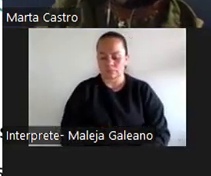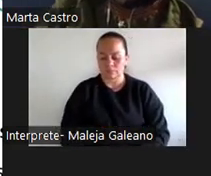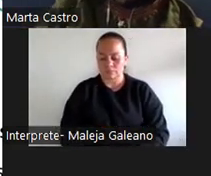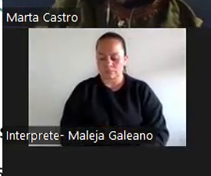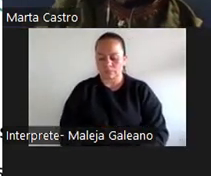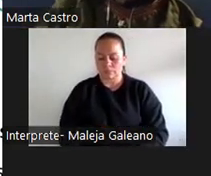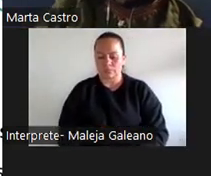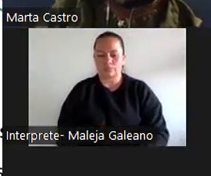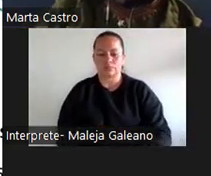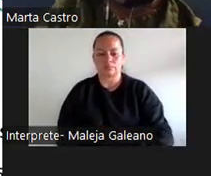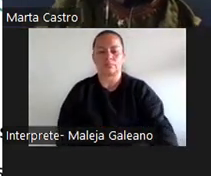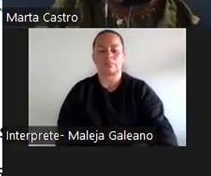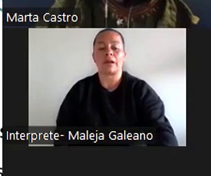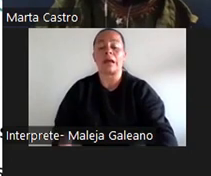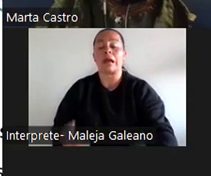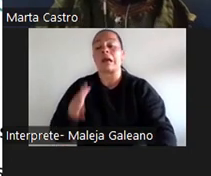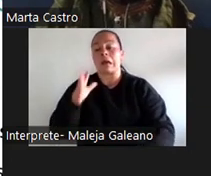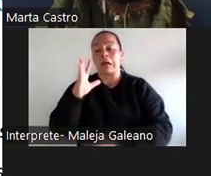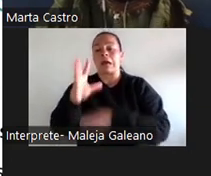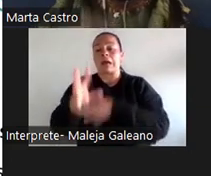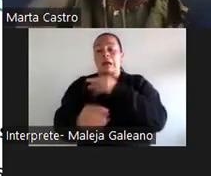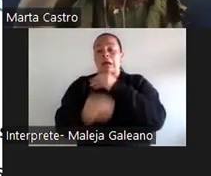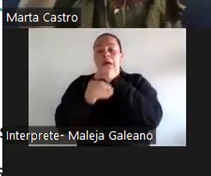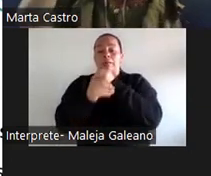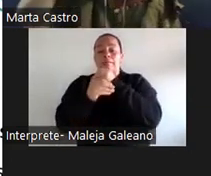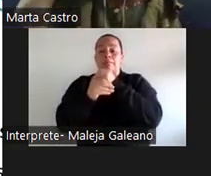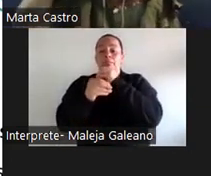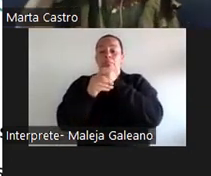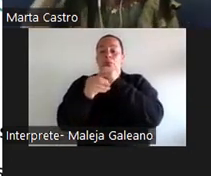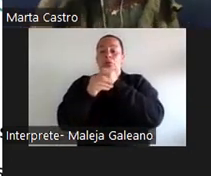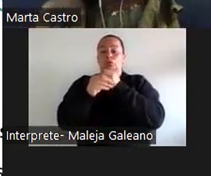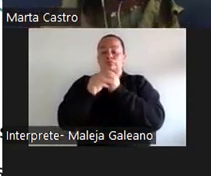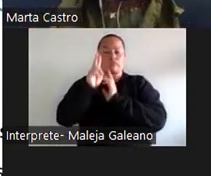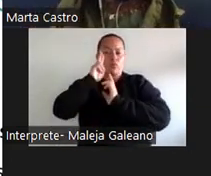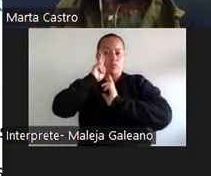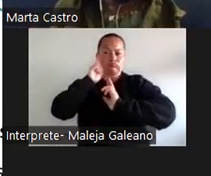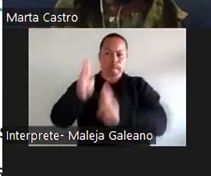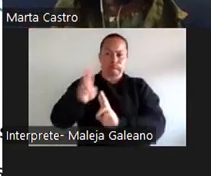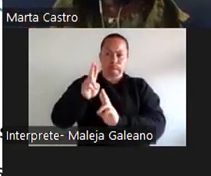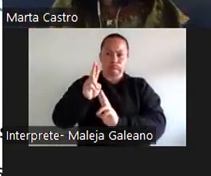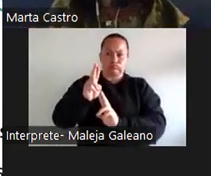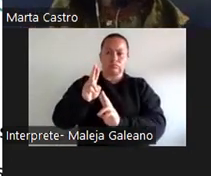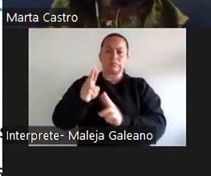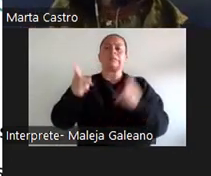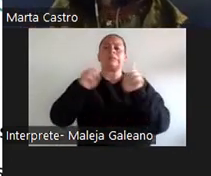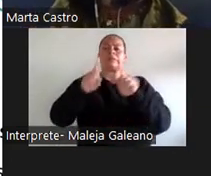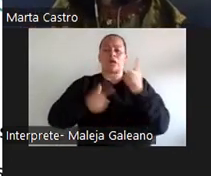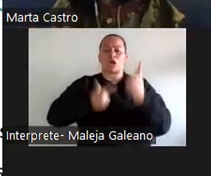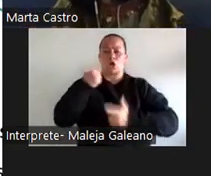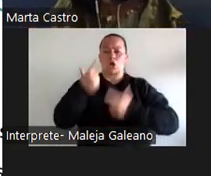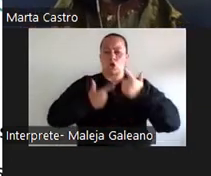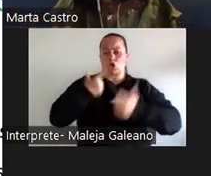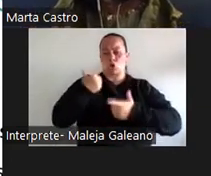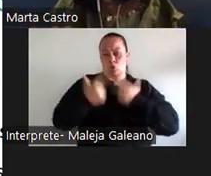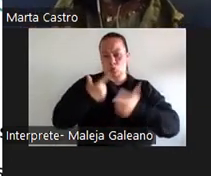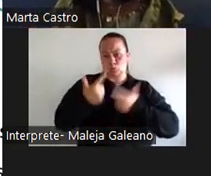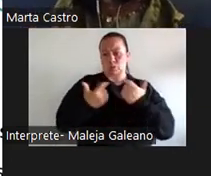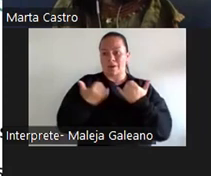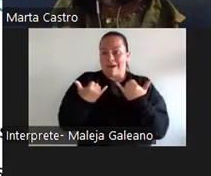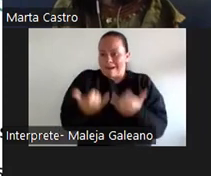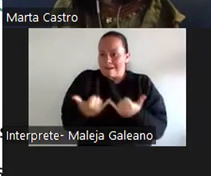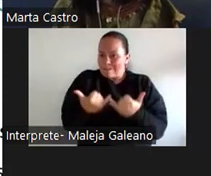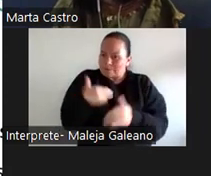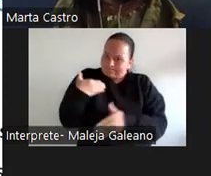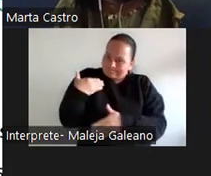avanzábamos ento de la centralidad del del cuidado Pues esta lucha todavía es un proceso y por qué nos